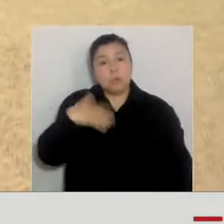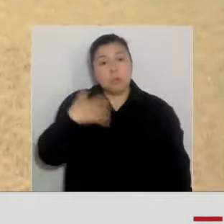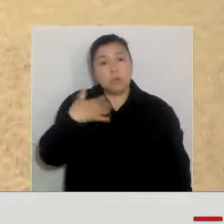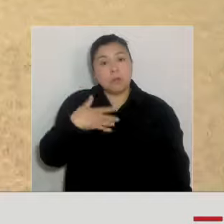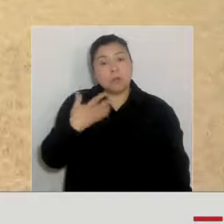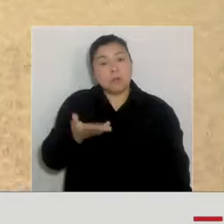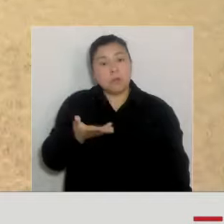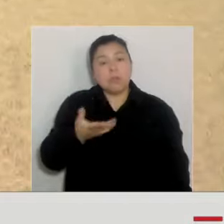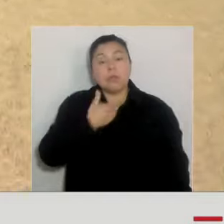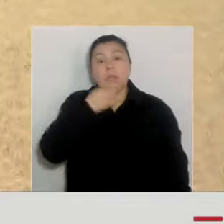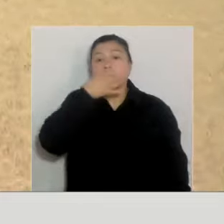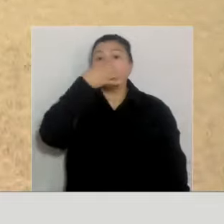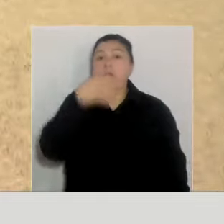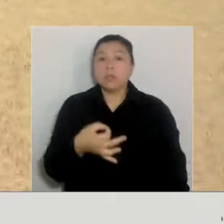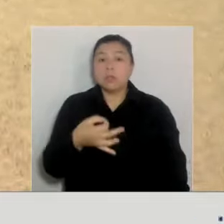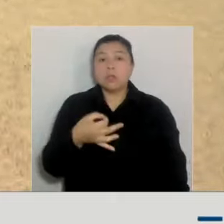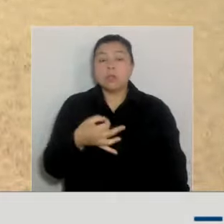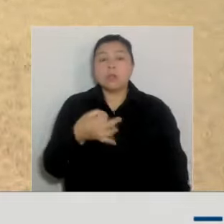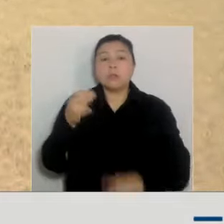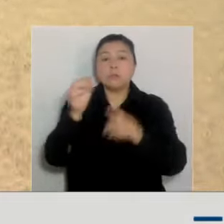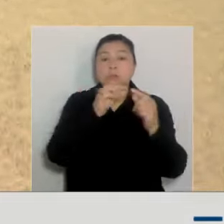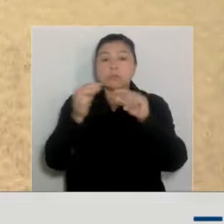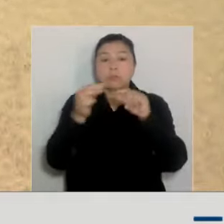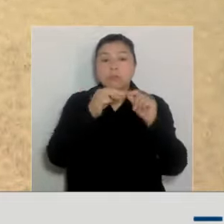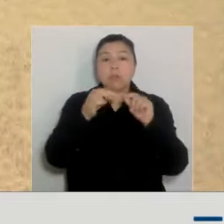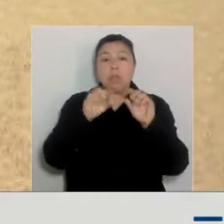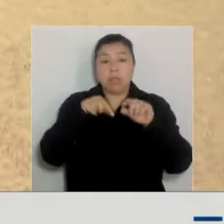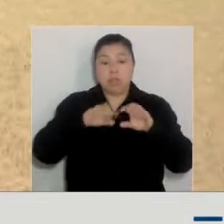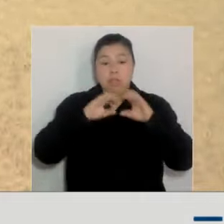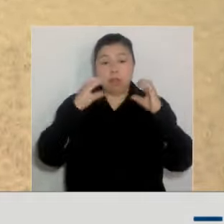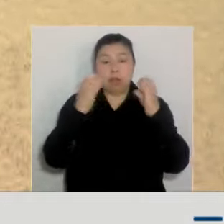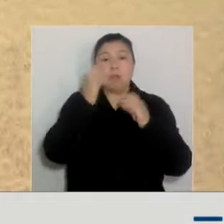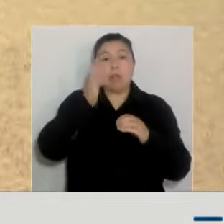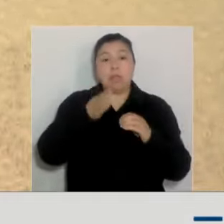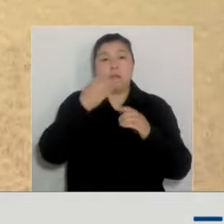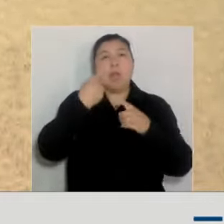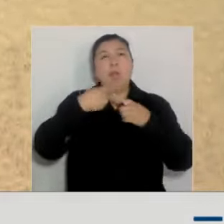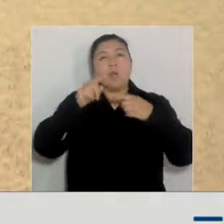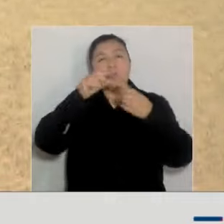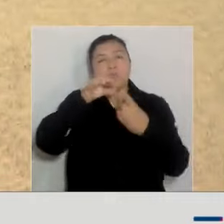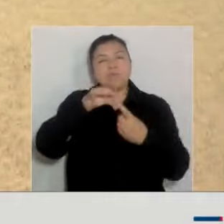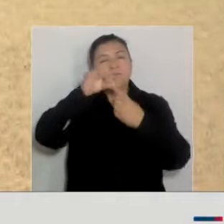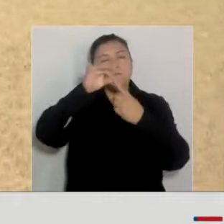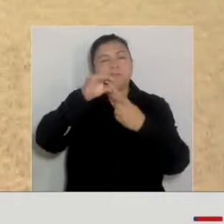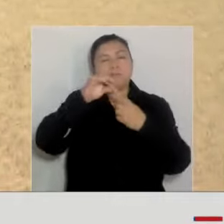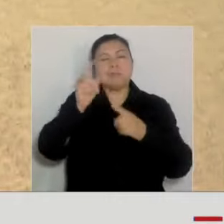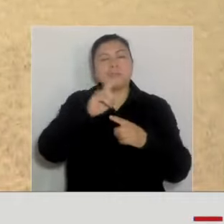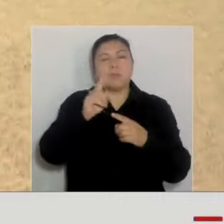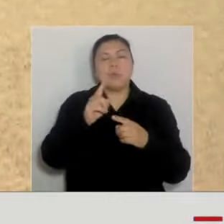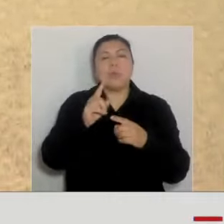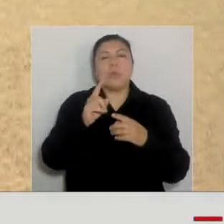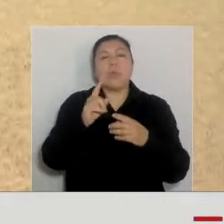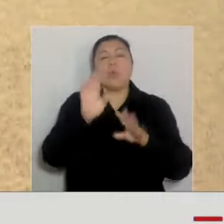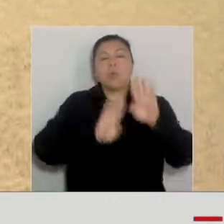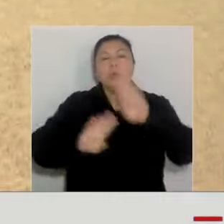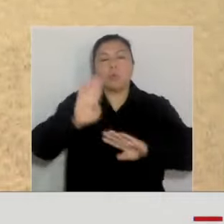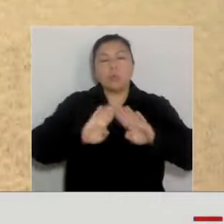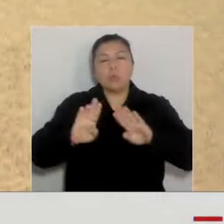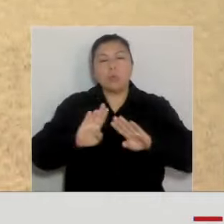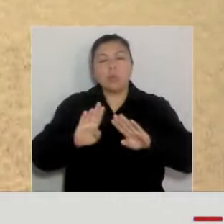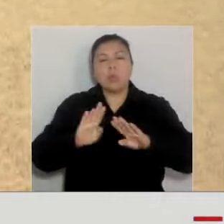quiero decir que la discusión de esta cámara debiera tener otras prioridades y no estar buscando resguardar a las